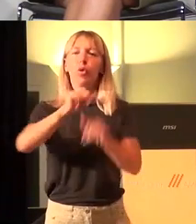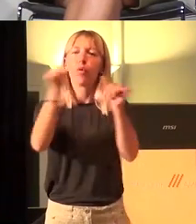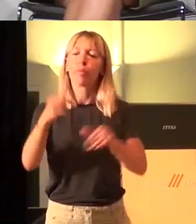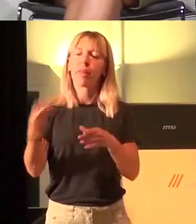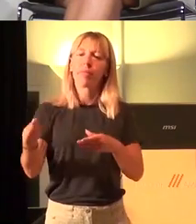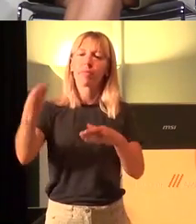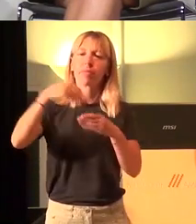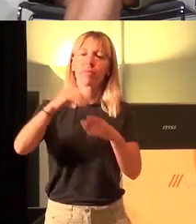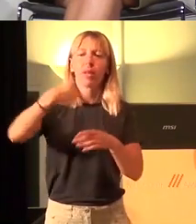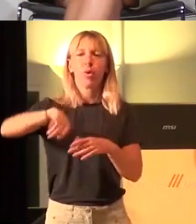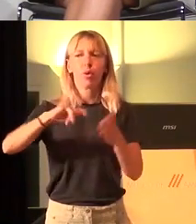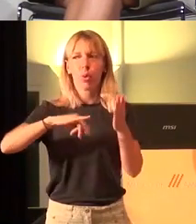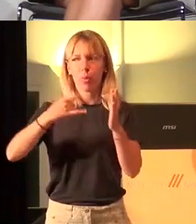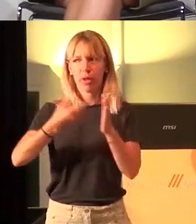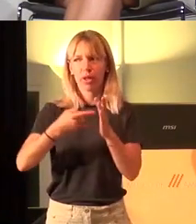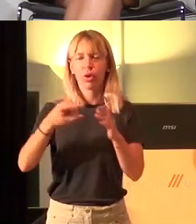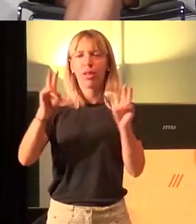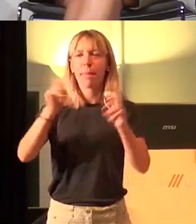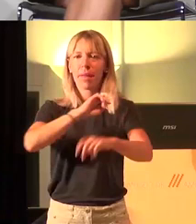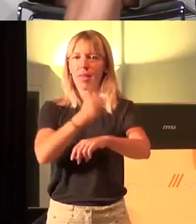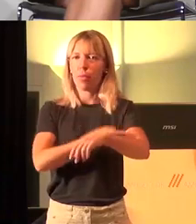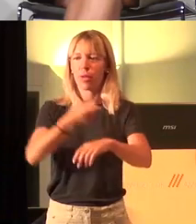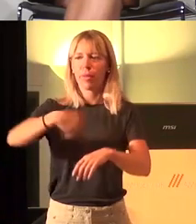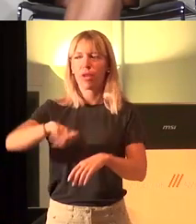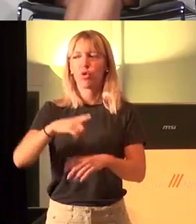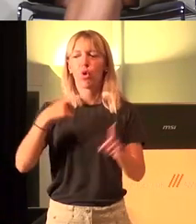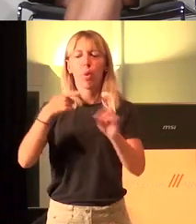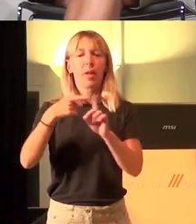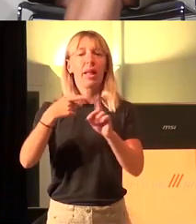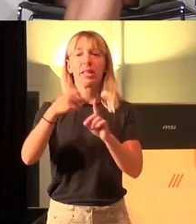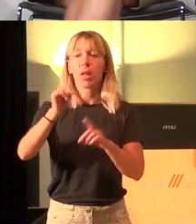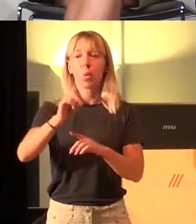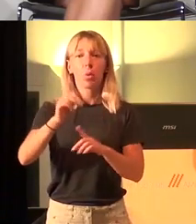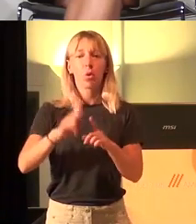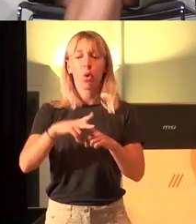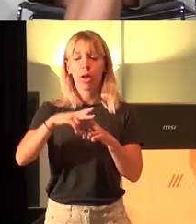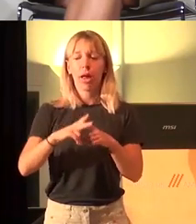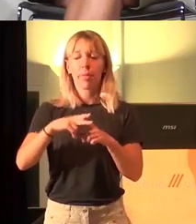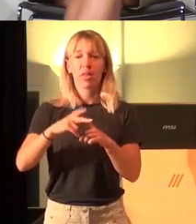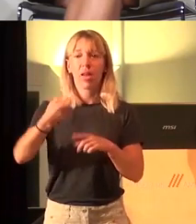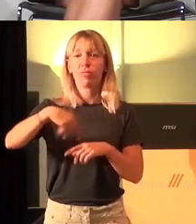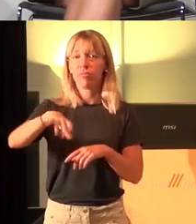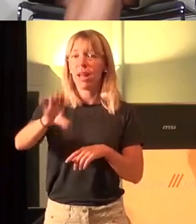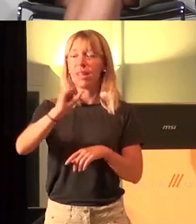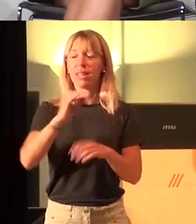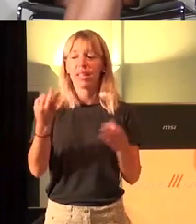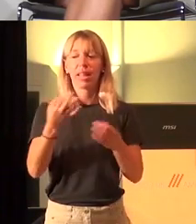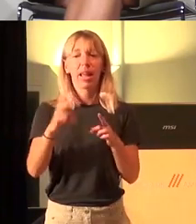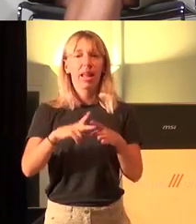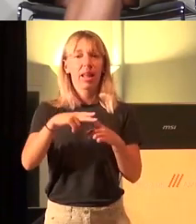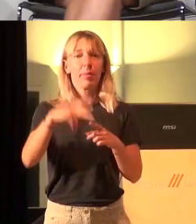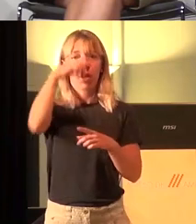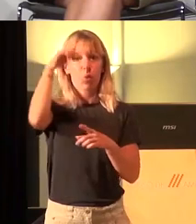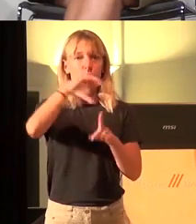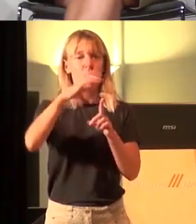implementar nuestros proyectos. El deporte para nosotros no es un objetivo, sino que es una herramienta, así que entendemos que la herramienta